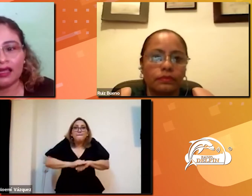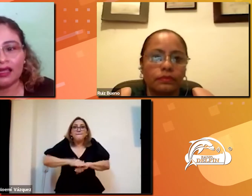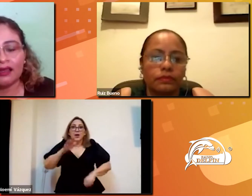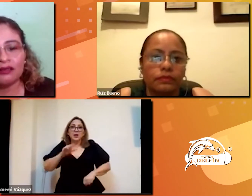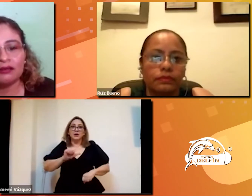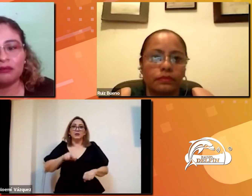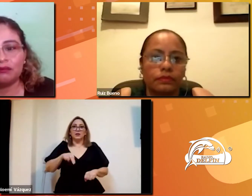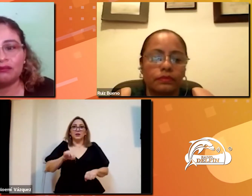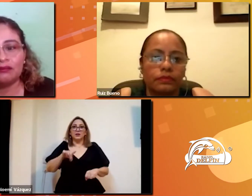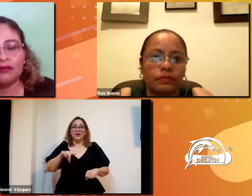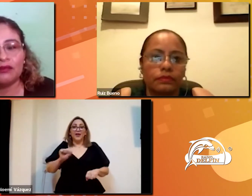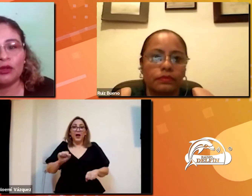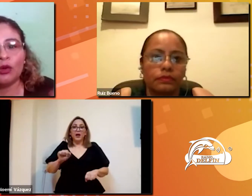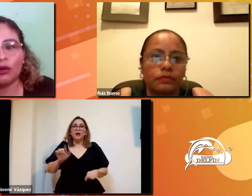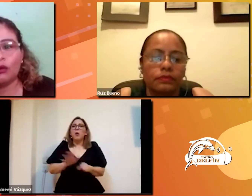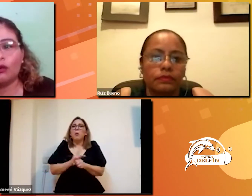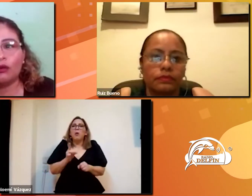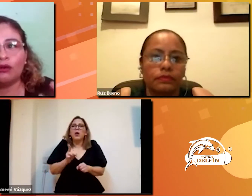que